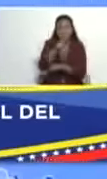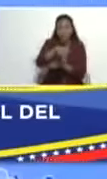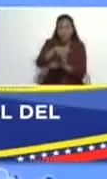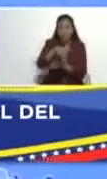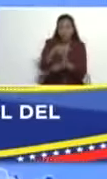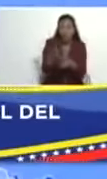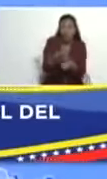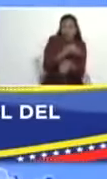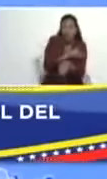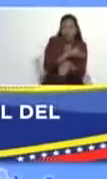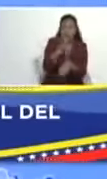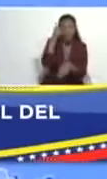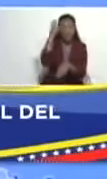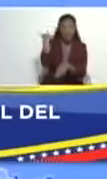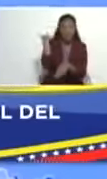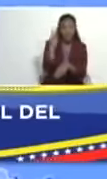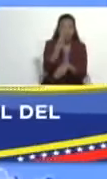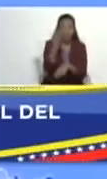al cierre de abril,